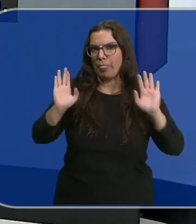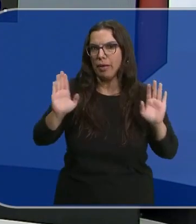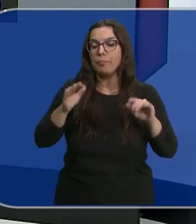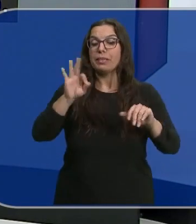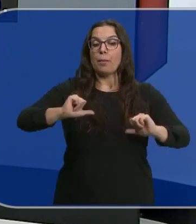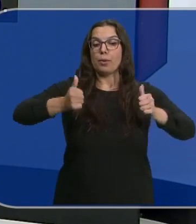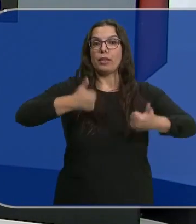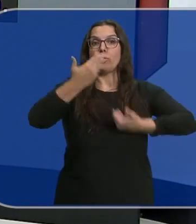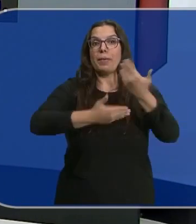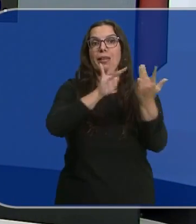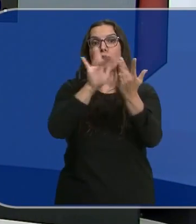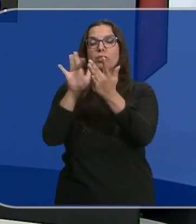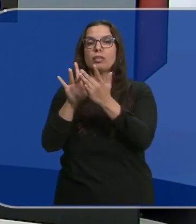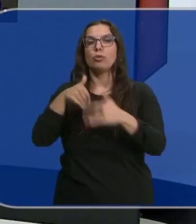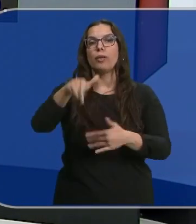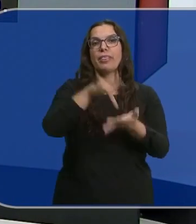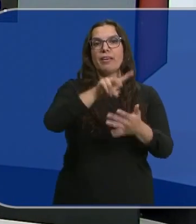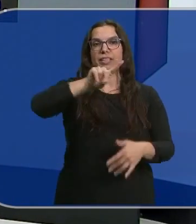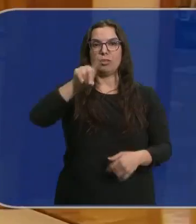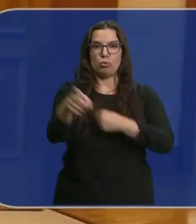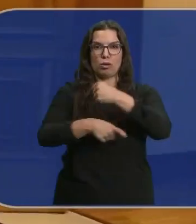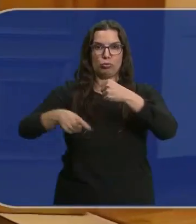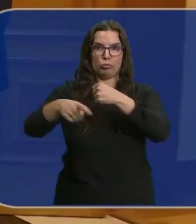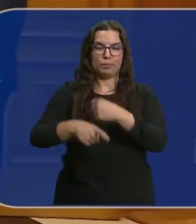este proceso empiece el 21 de agosto.